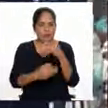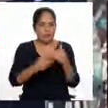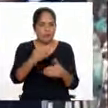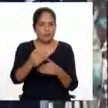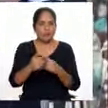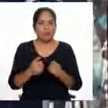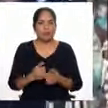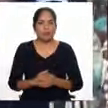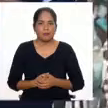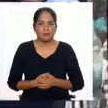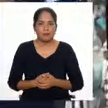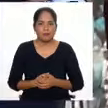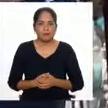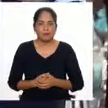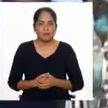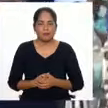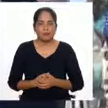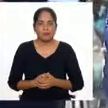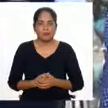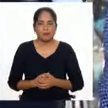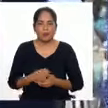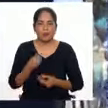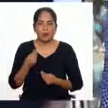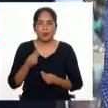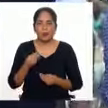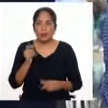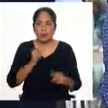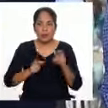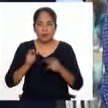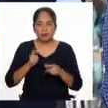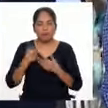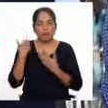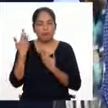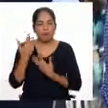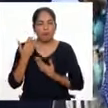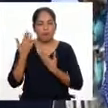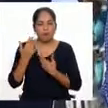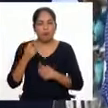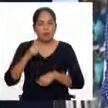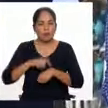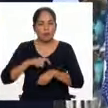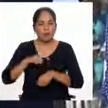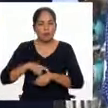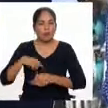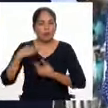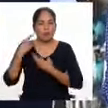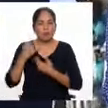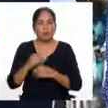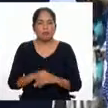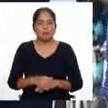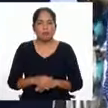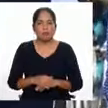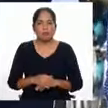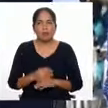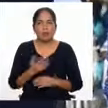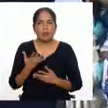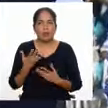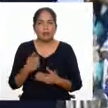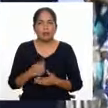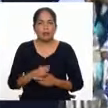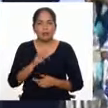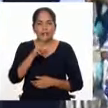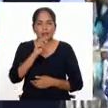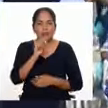no es justo que la población esté esperando más tiempo. Basta de haber esperado más de